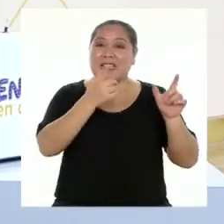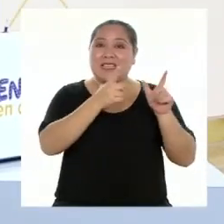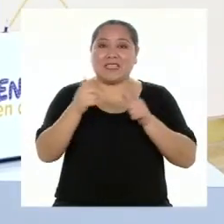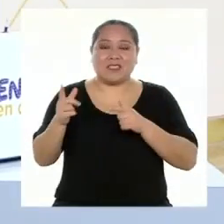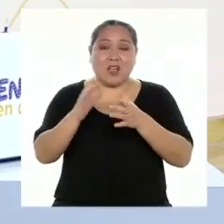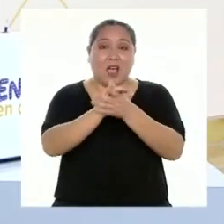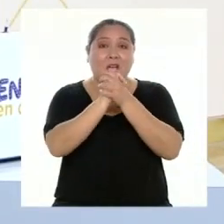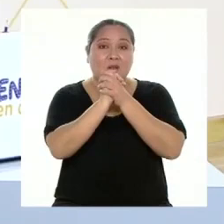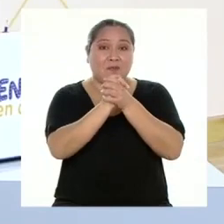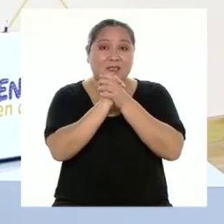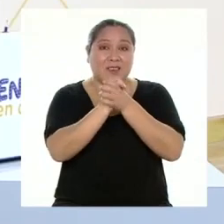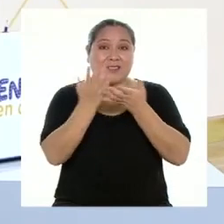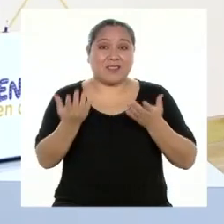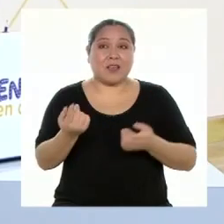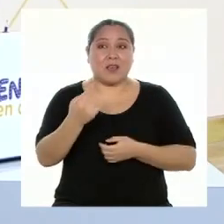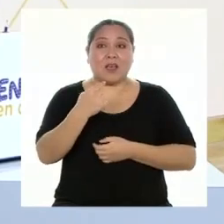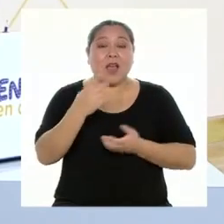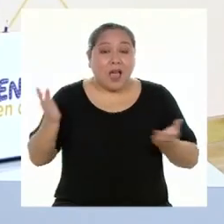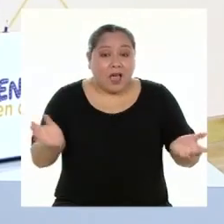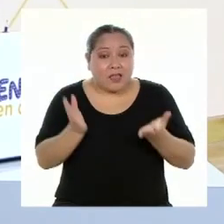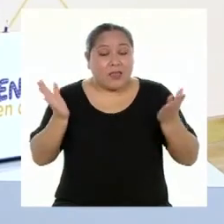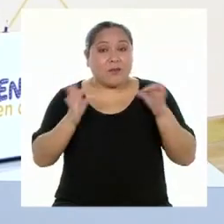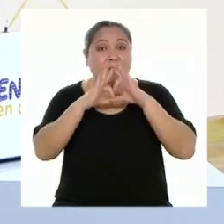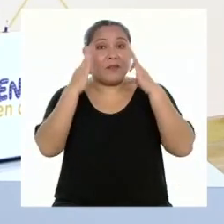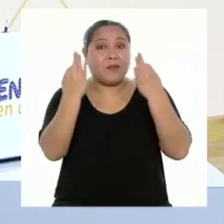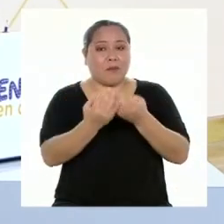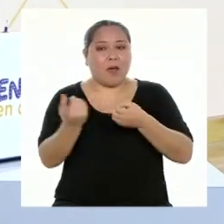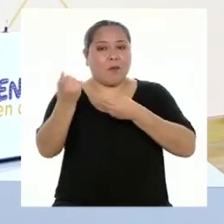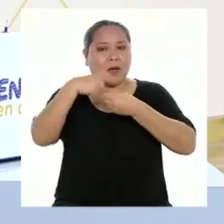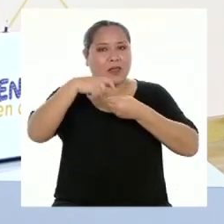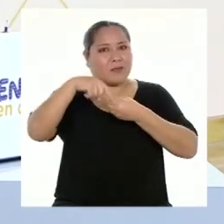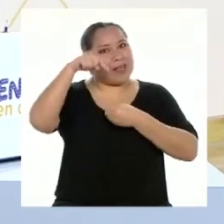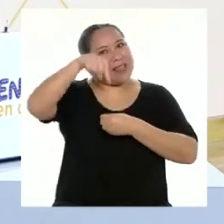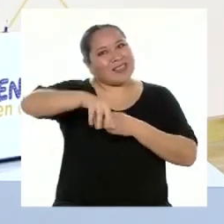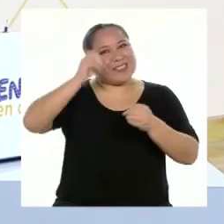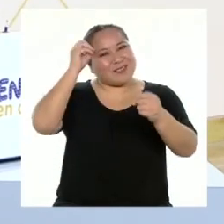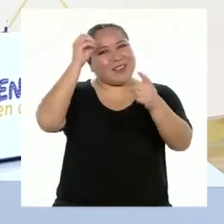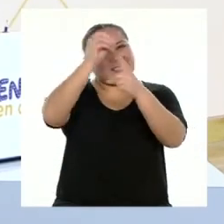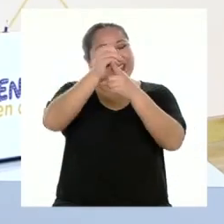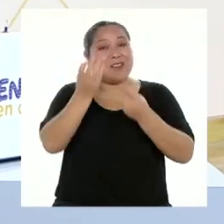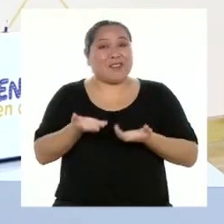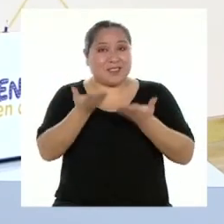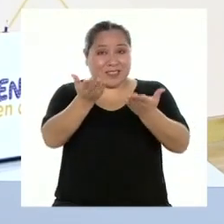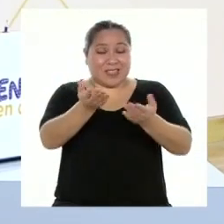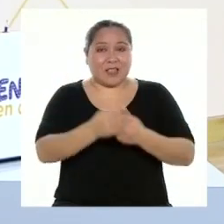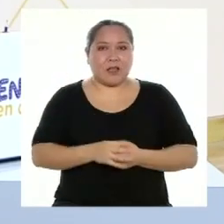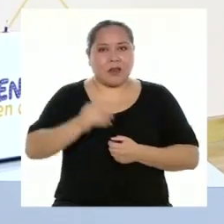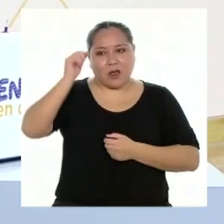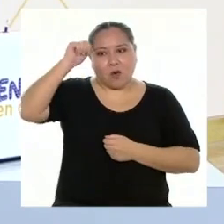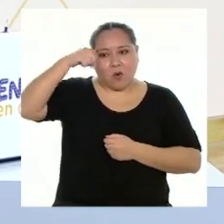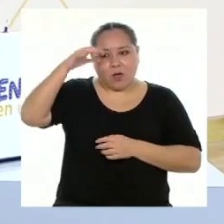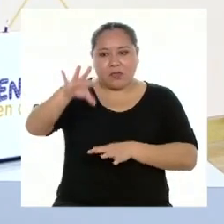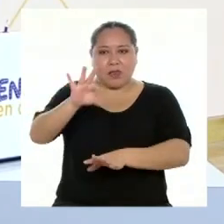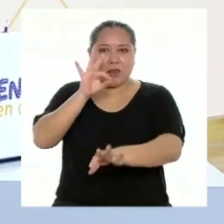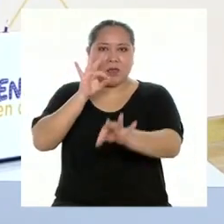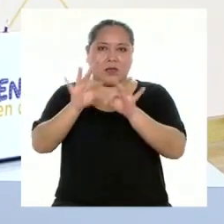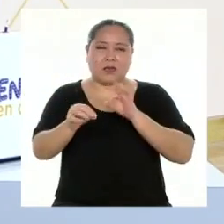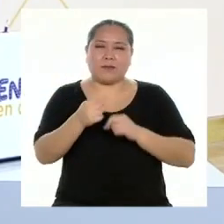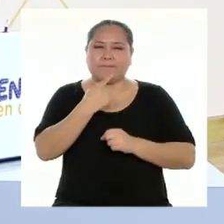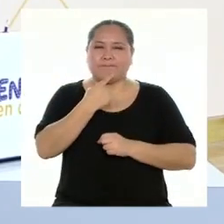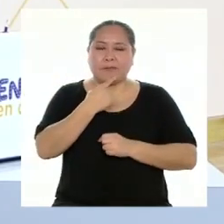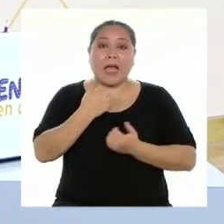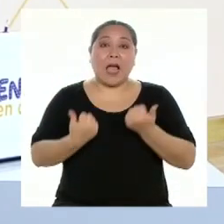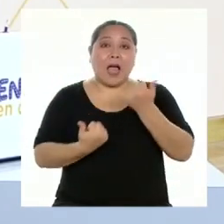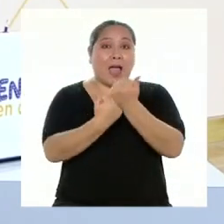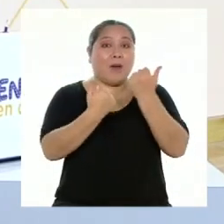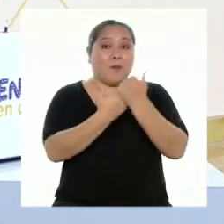Listo, amigas y amigos. Animen a su familia a participar de este reto que les he dejado. Y recuerden elegir un acto solidario y